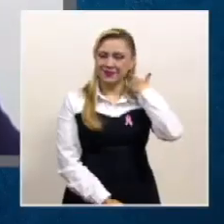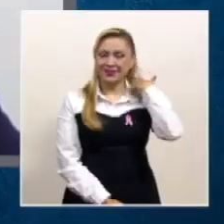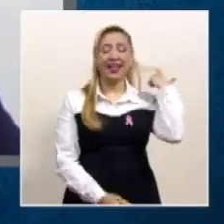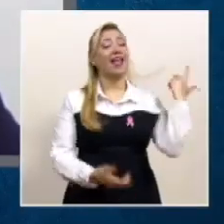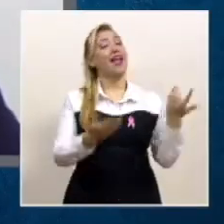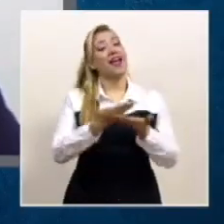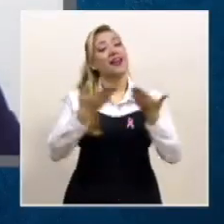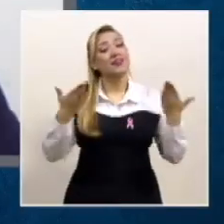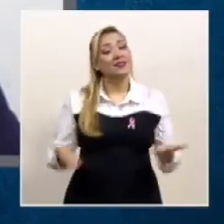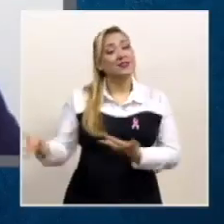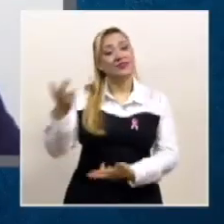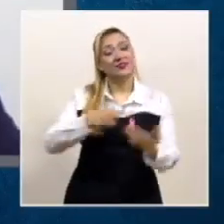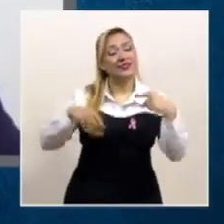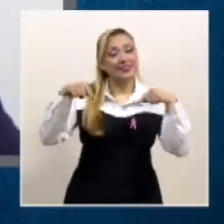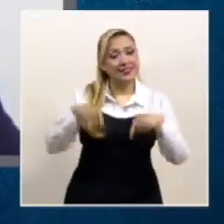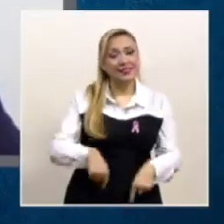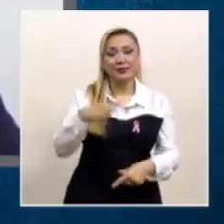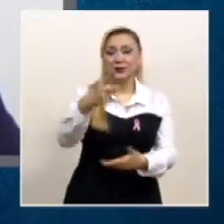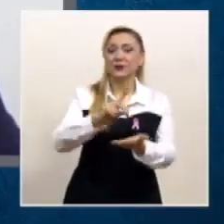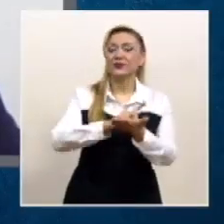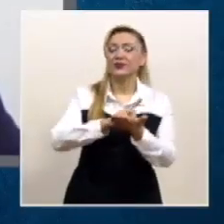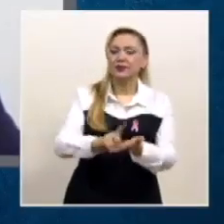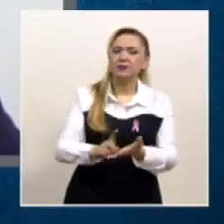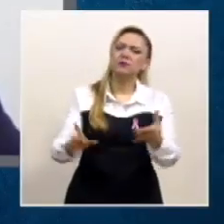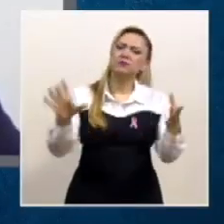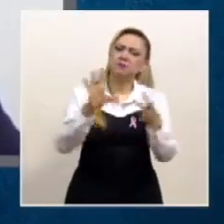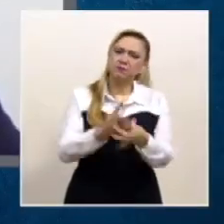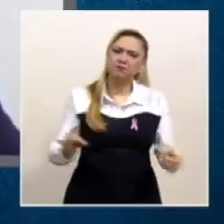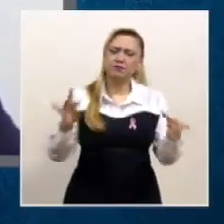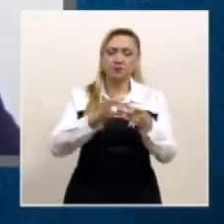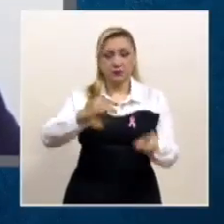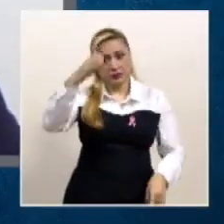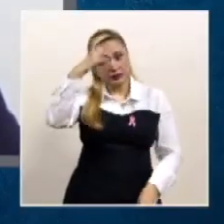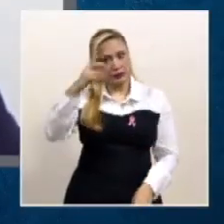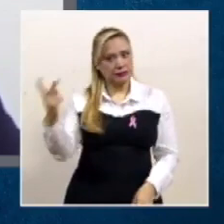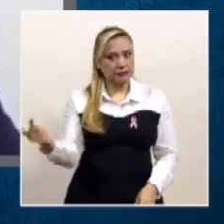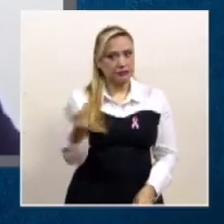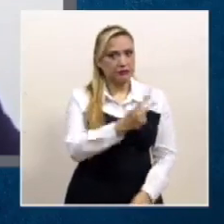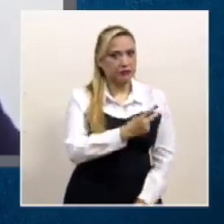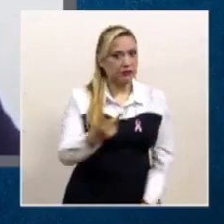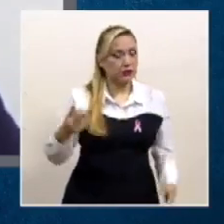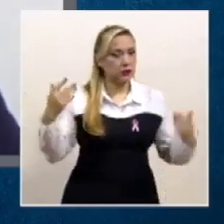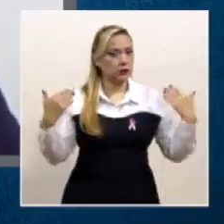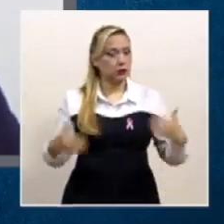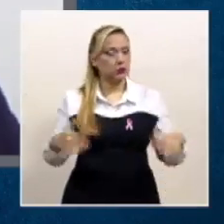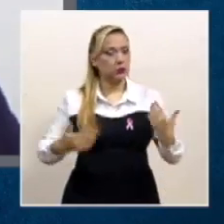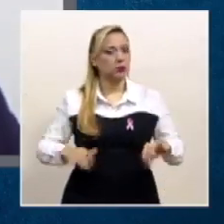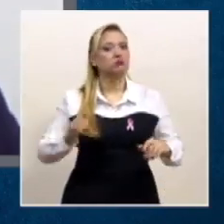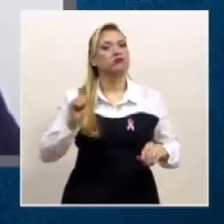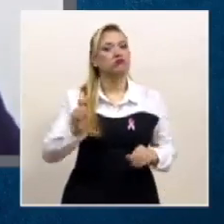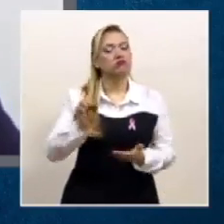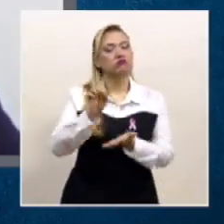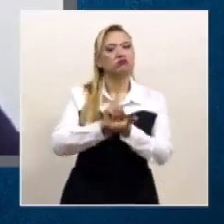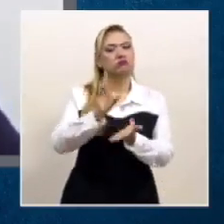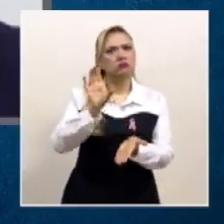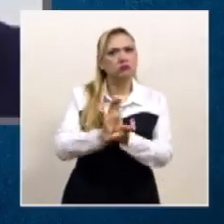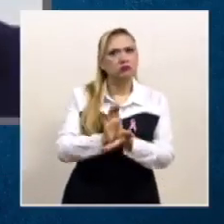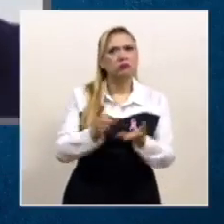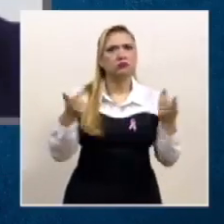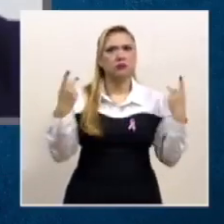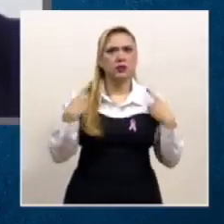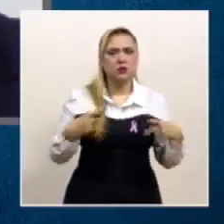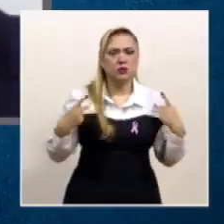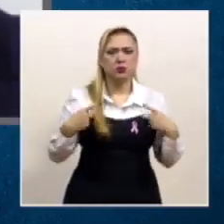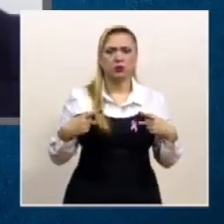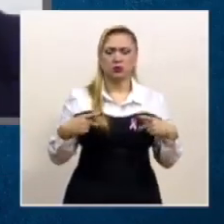Ya estamos de regreso en su programa Tus Derechos. Estamos platicando con una experta y un experto sobre la participación de las personas con discapacidad.